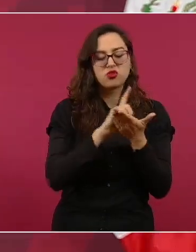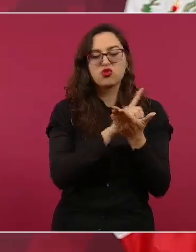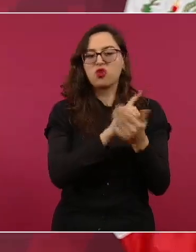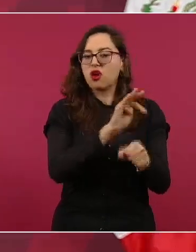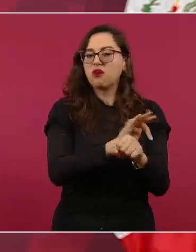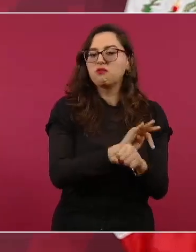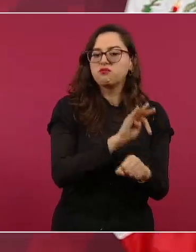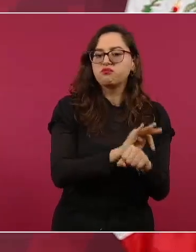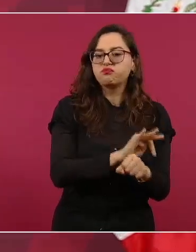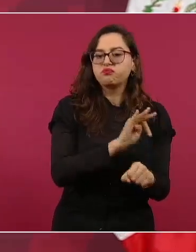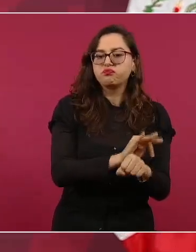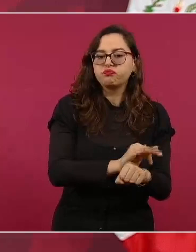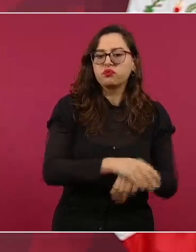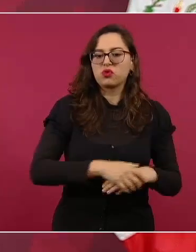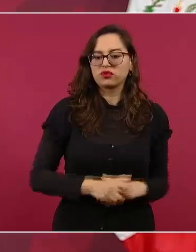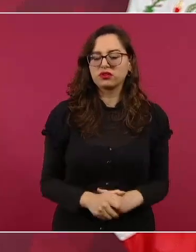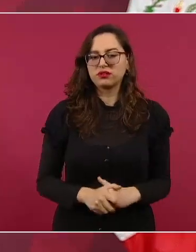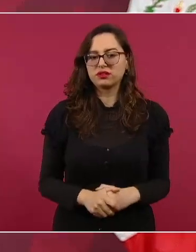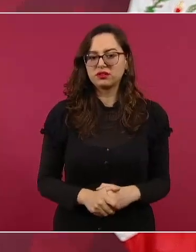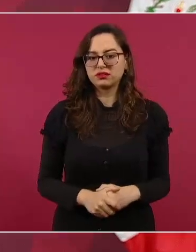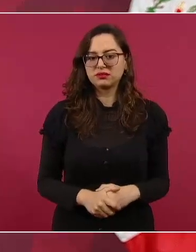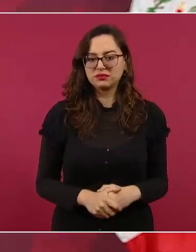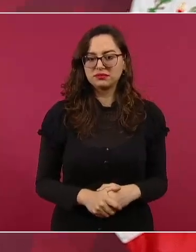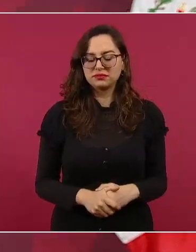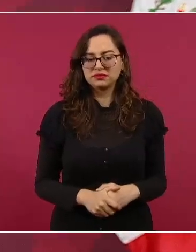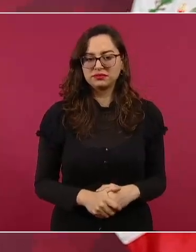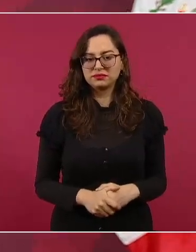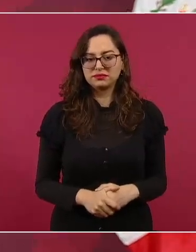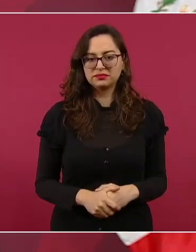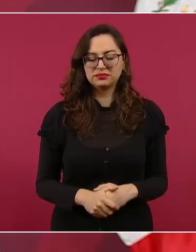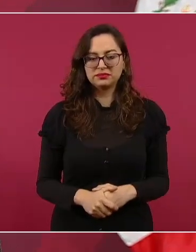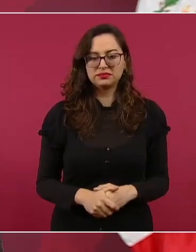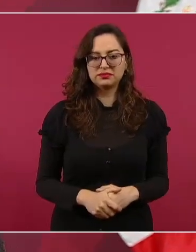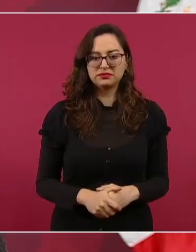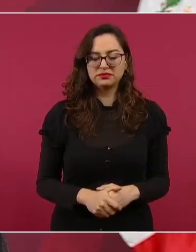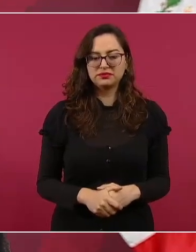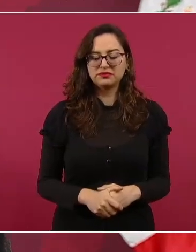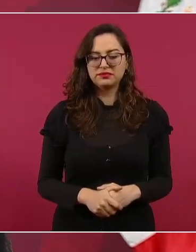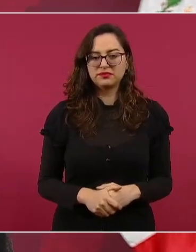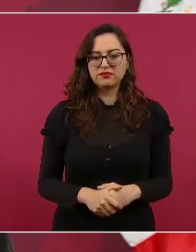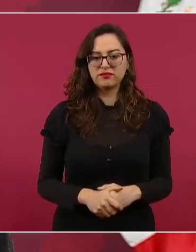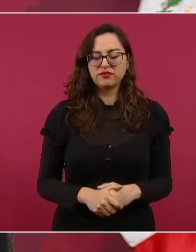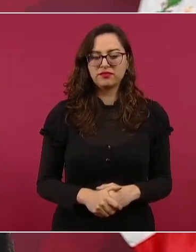con la delincuencia organizada?